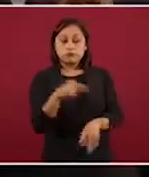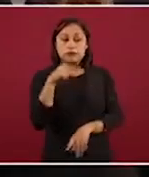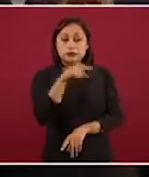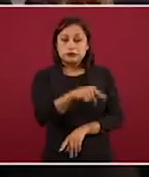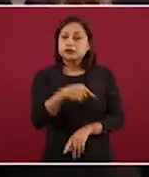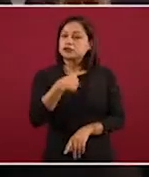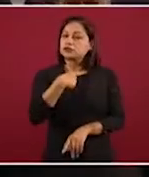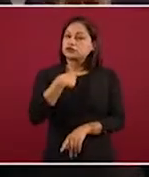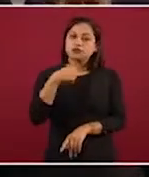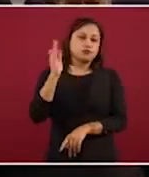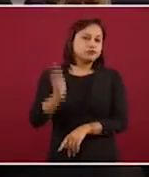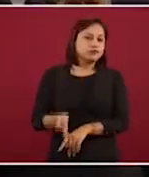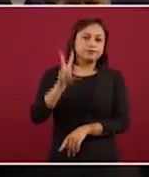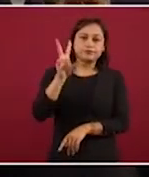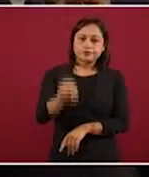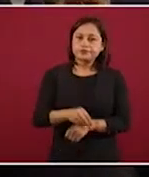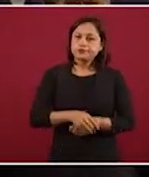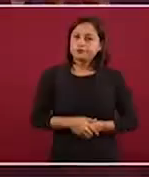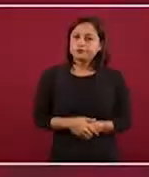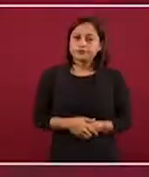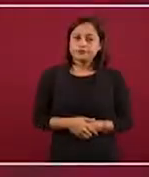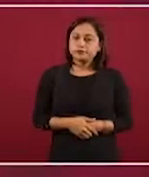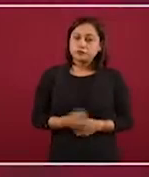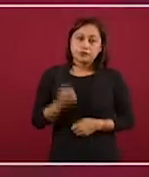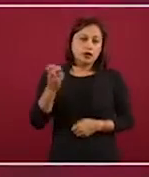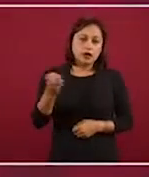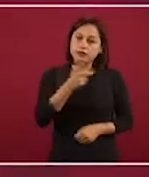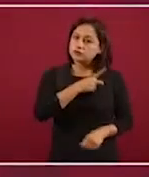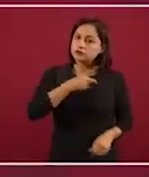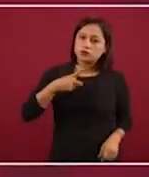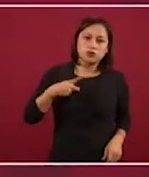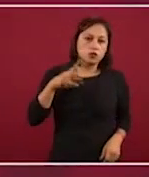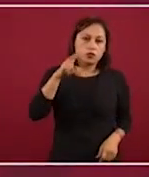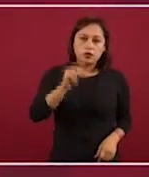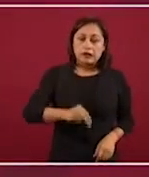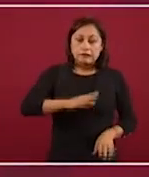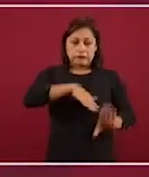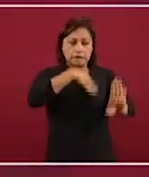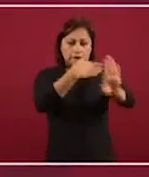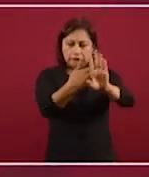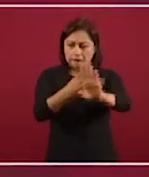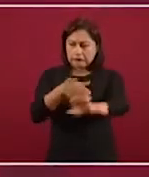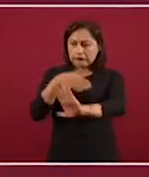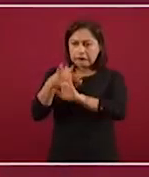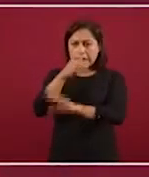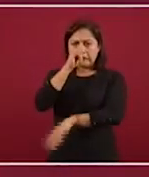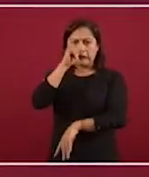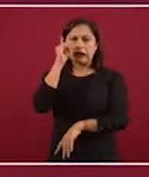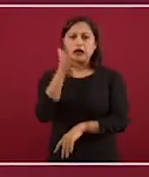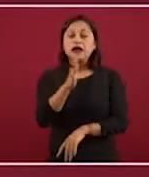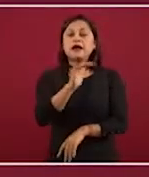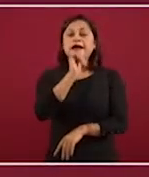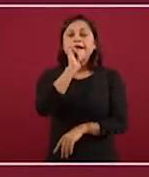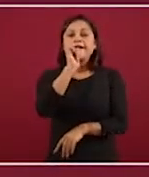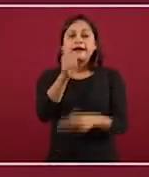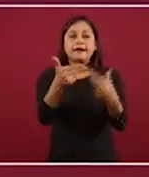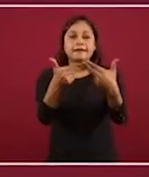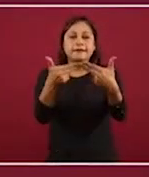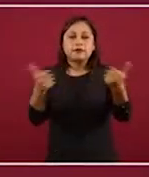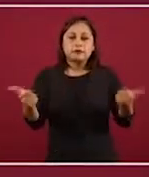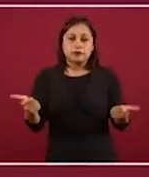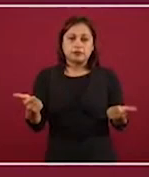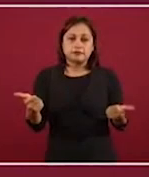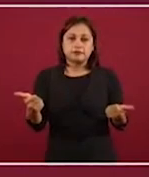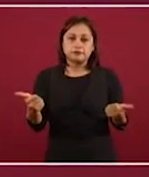no se debe de agredir a nadie y ustedes